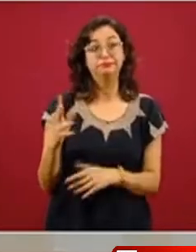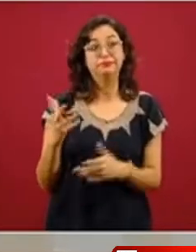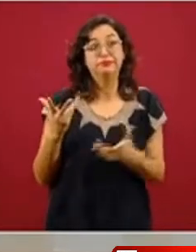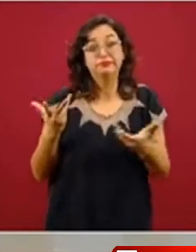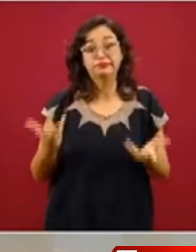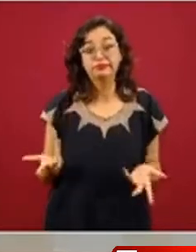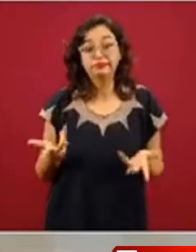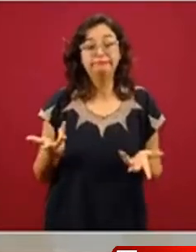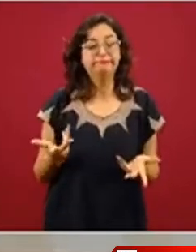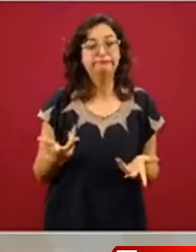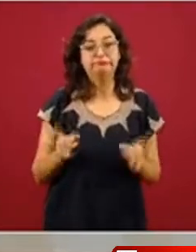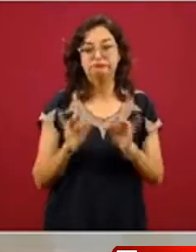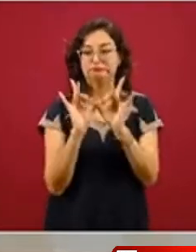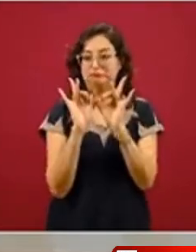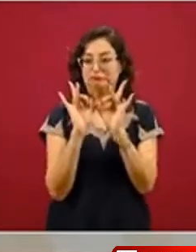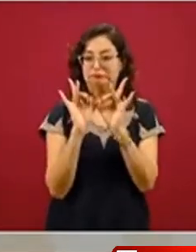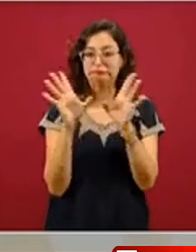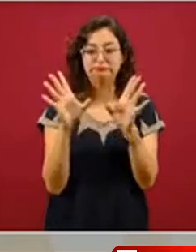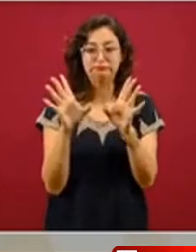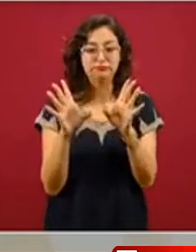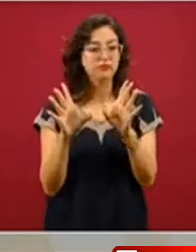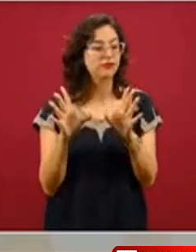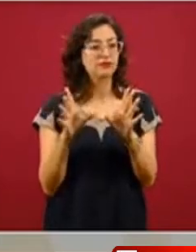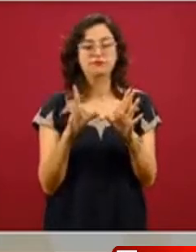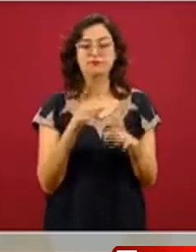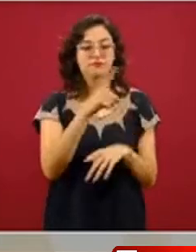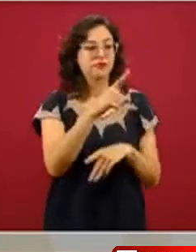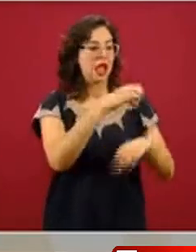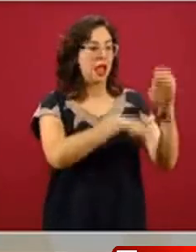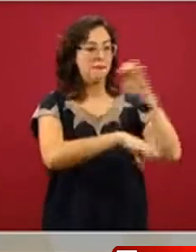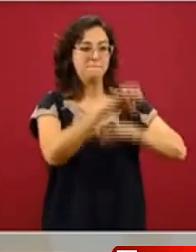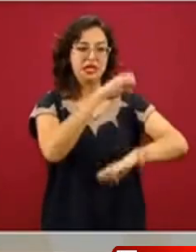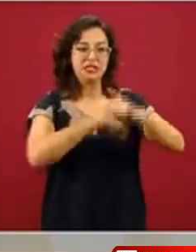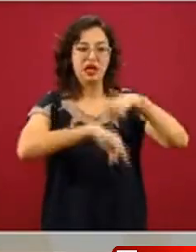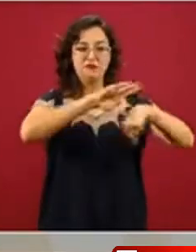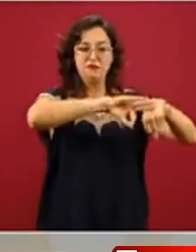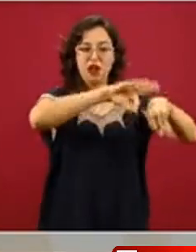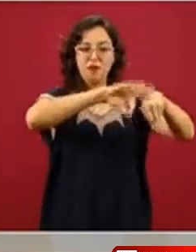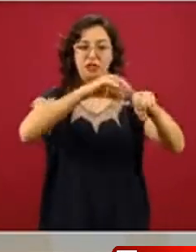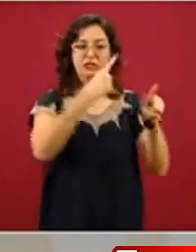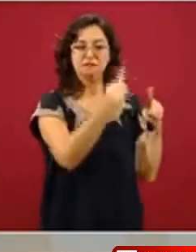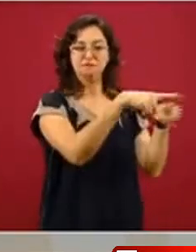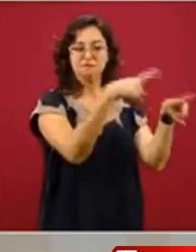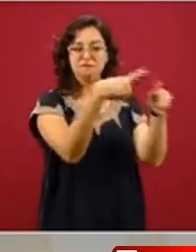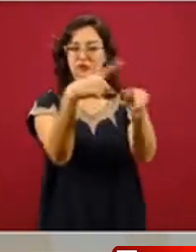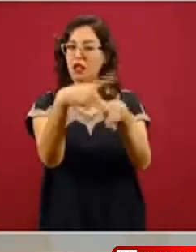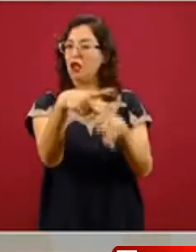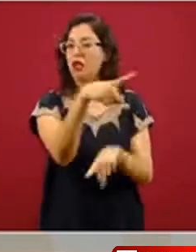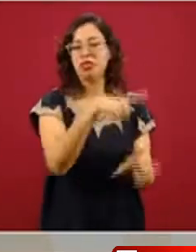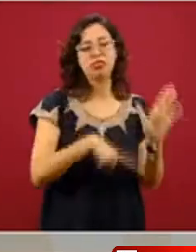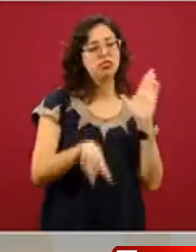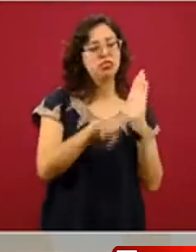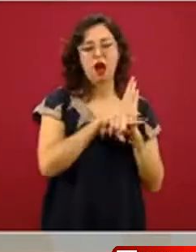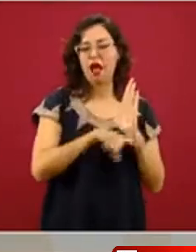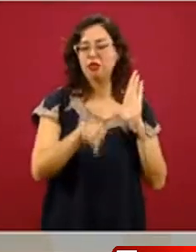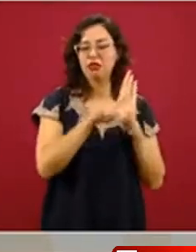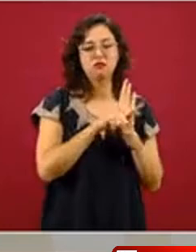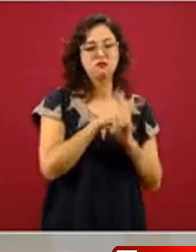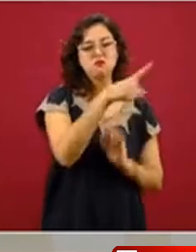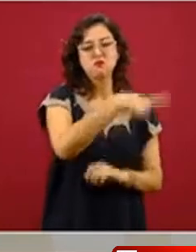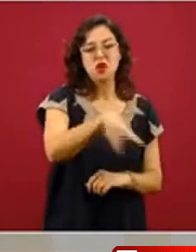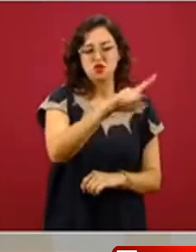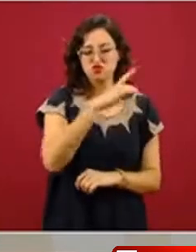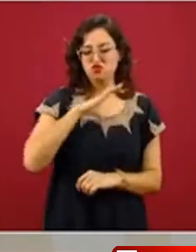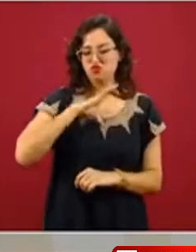podríamos decir, una actitud poco positiva por parte de los proveedores de medicamentos contra el cáncer en México,